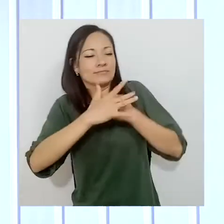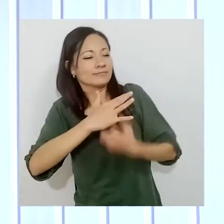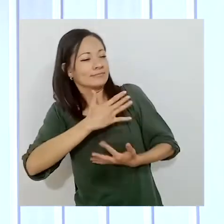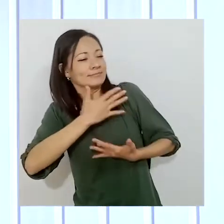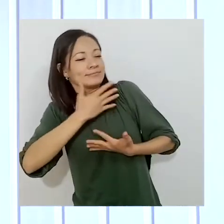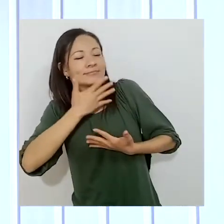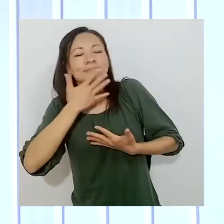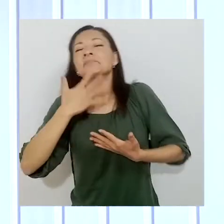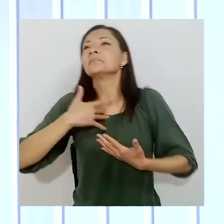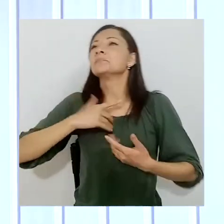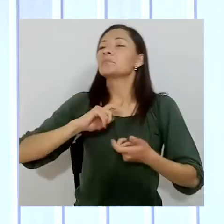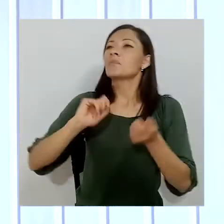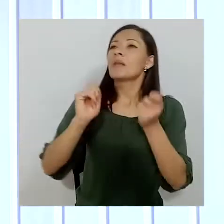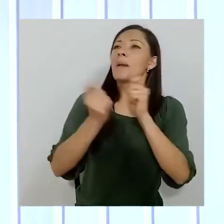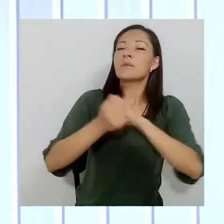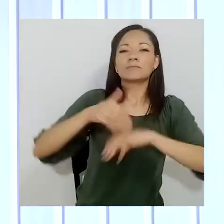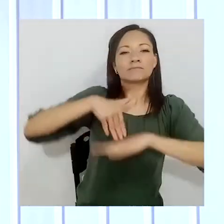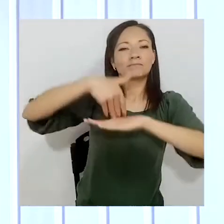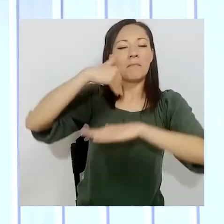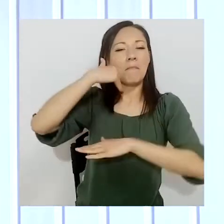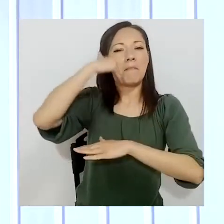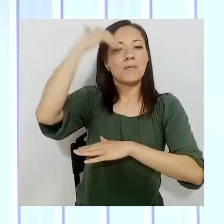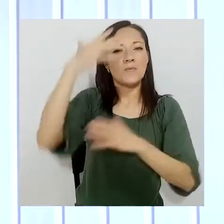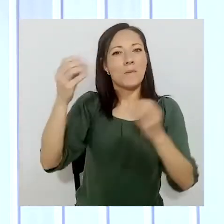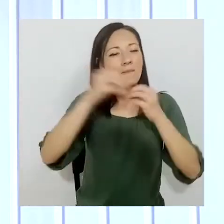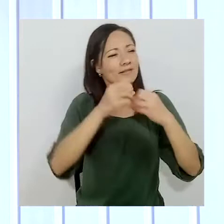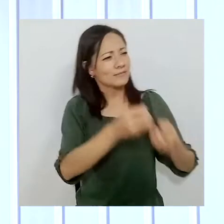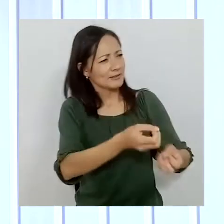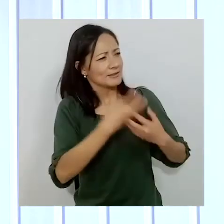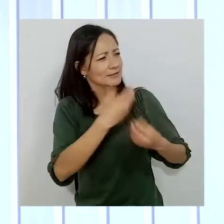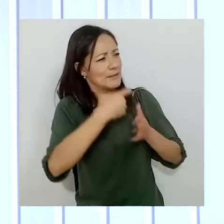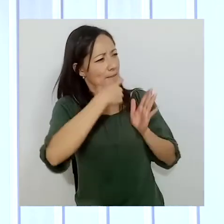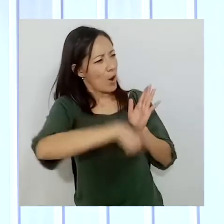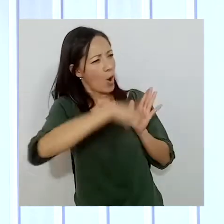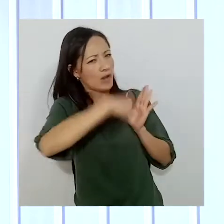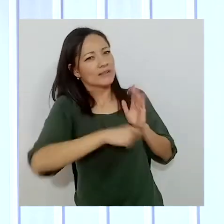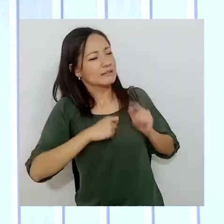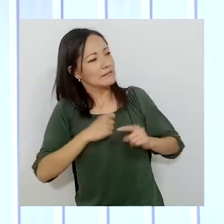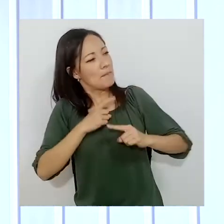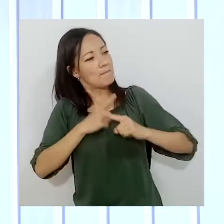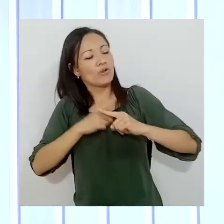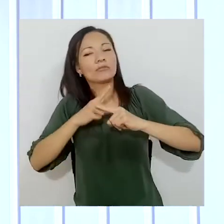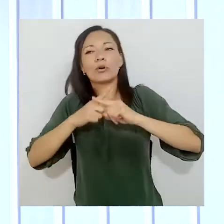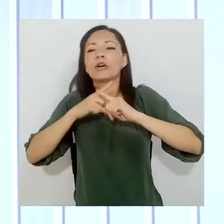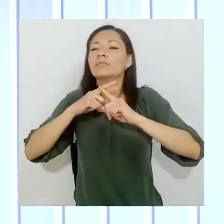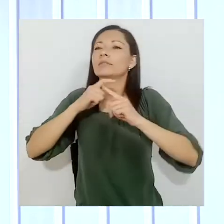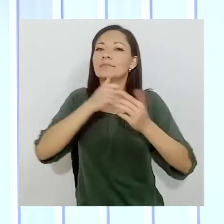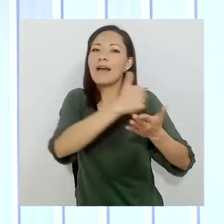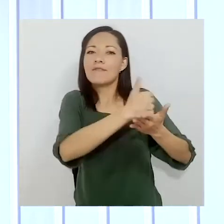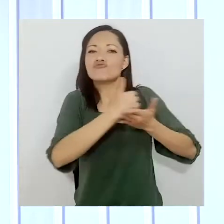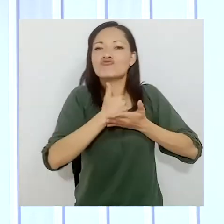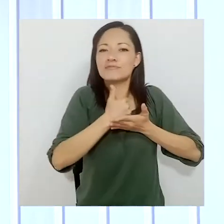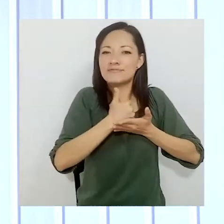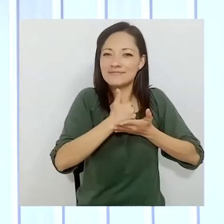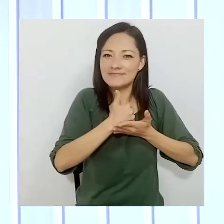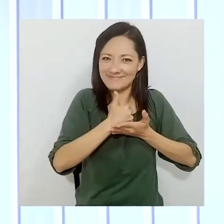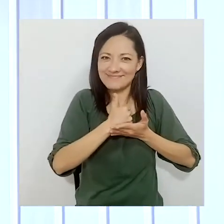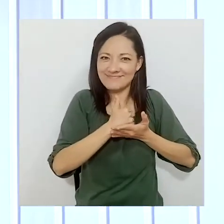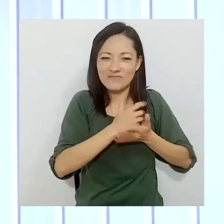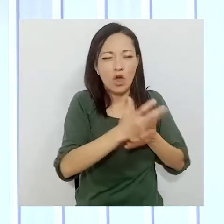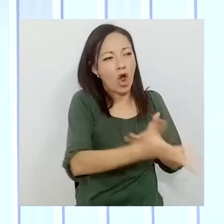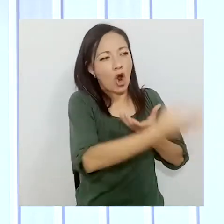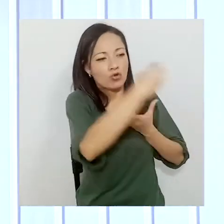nos hacen modificar algunas conductas y nos introducen en nuestra vida, por